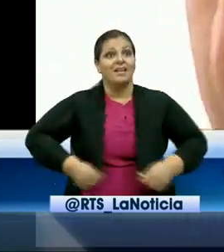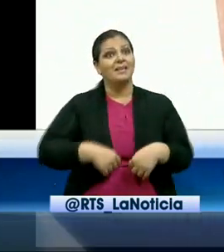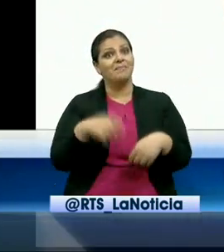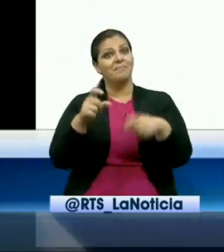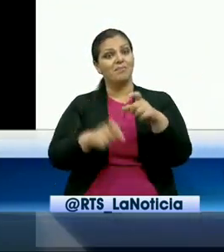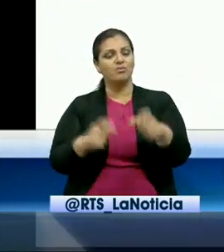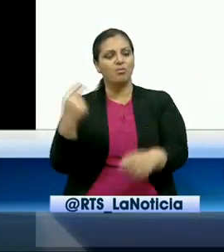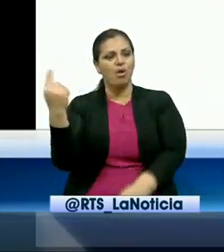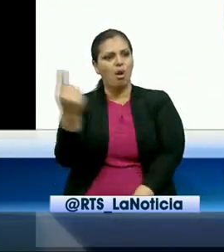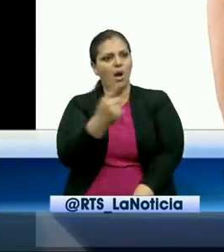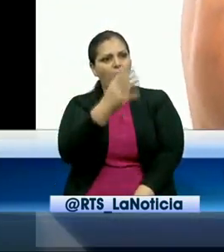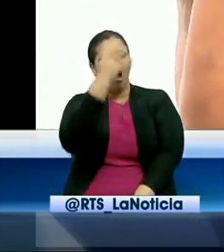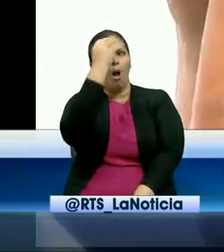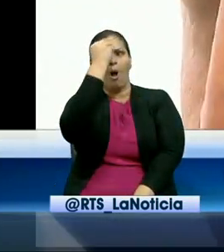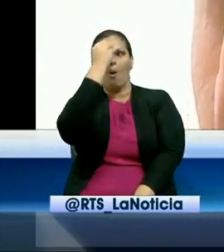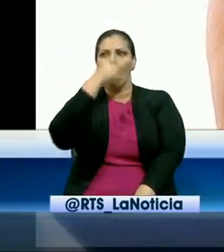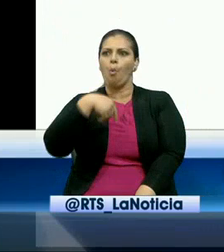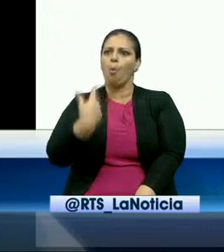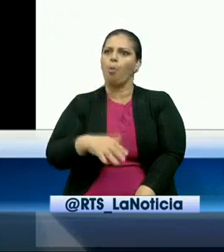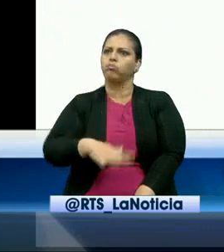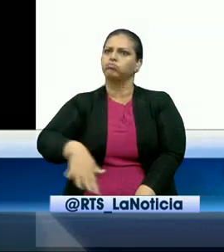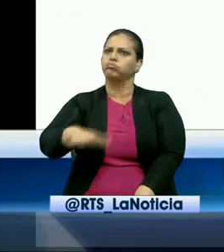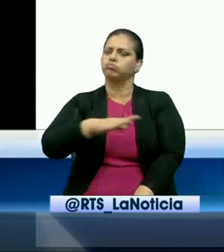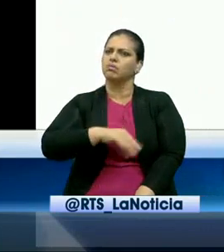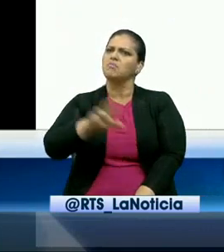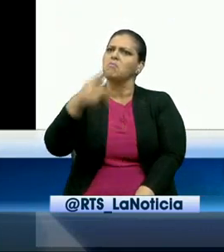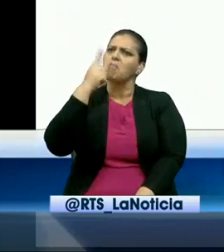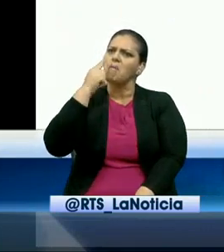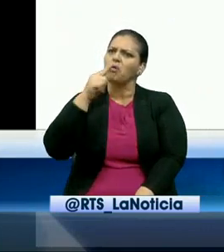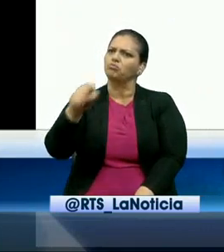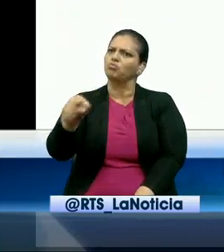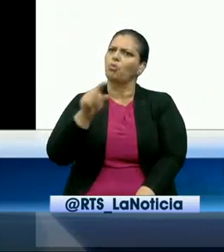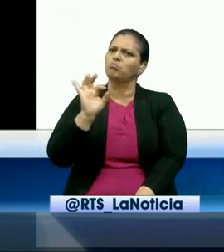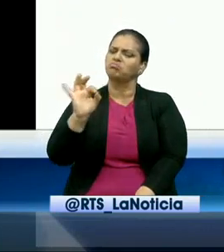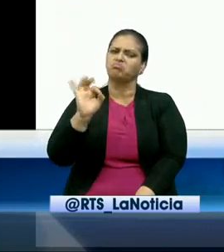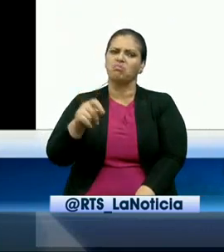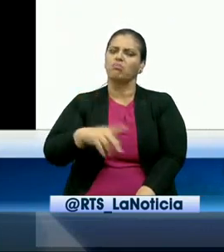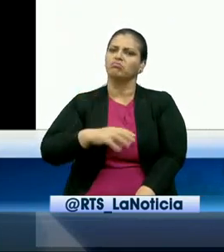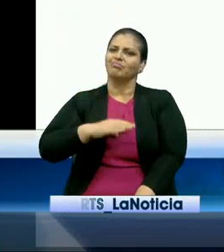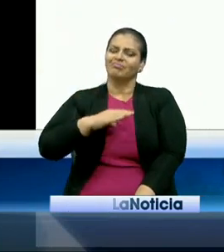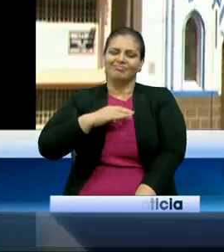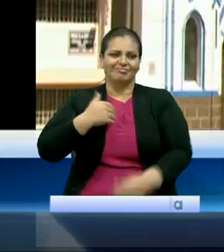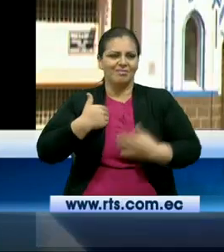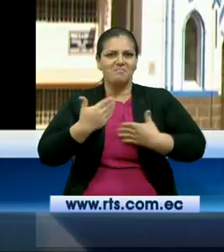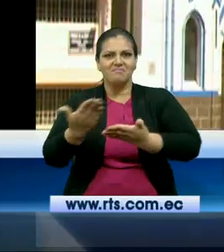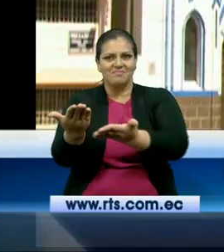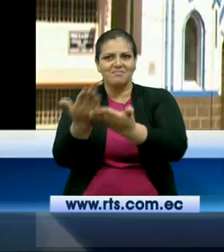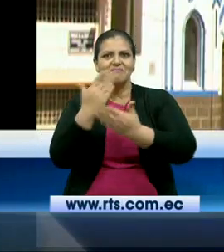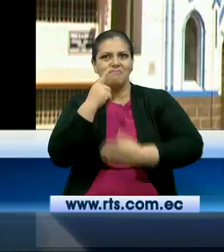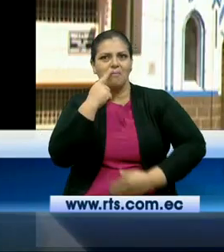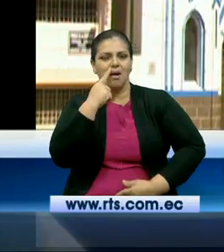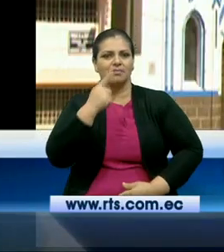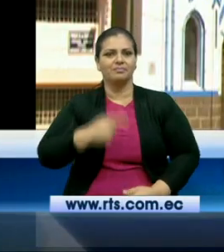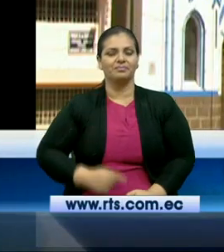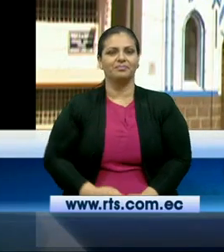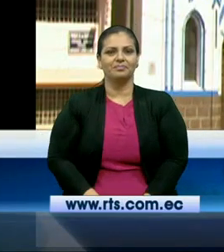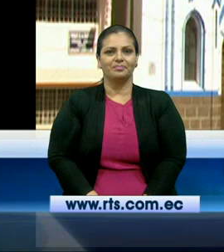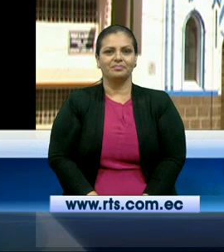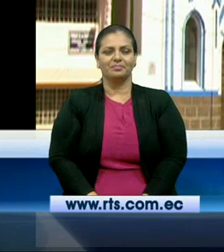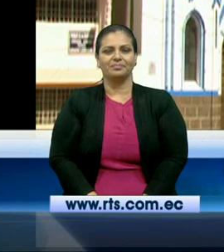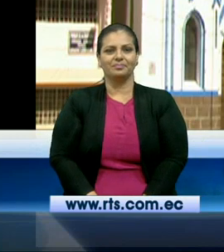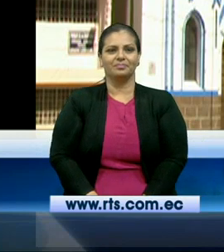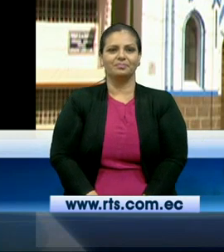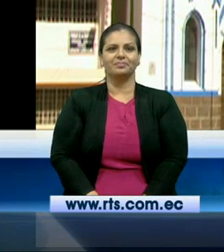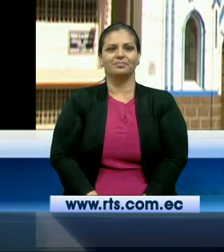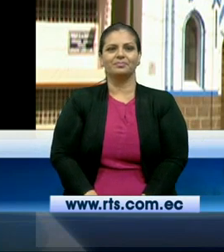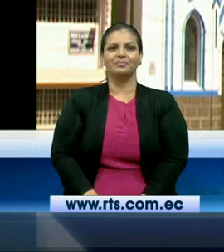papá, esto, estoy orgulloso de ti también. Y eso es lo que más habla la canción. Estamos en la Plaza de la